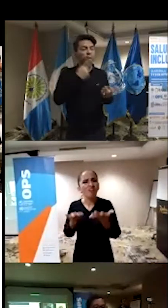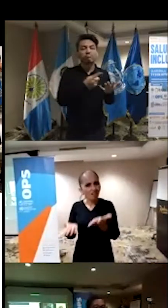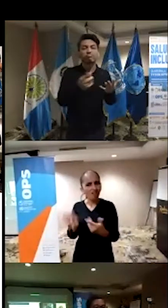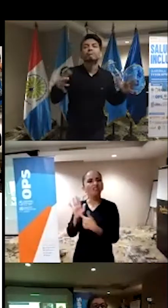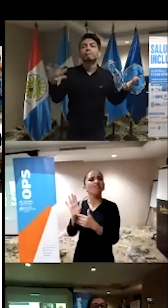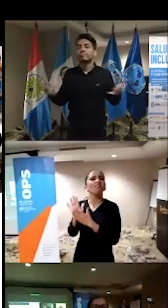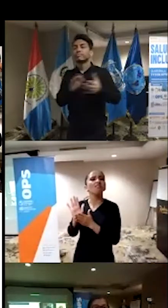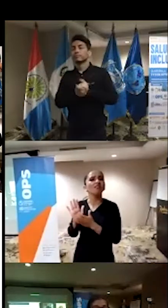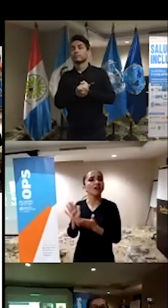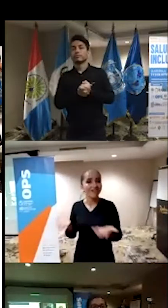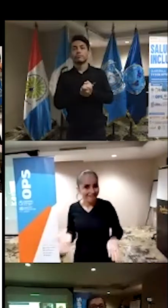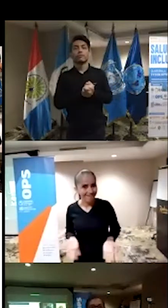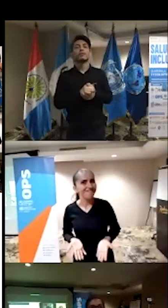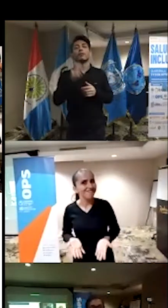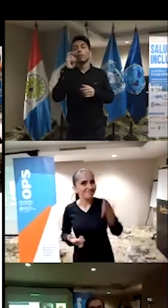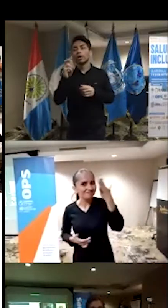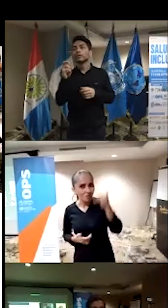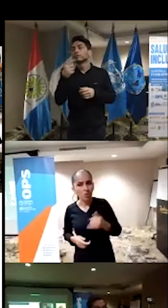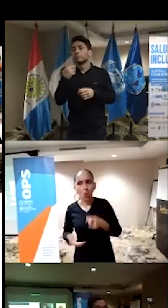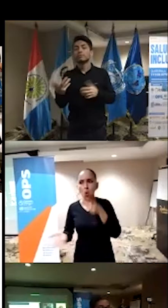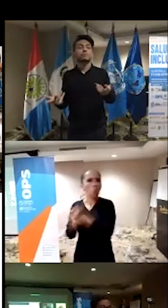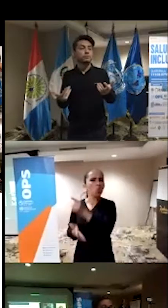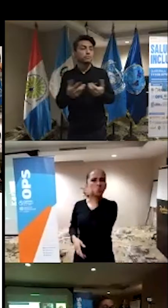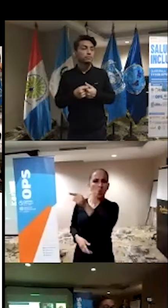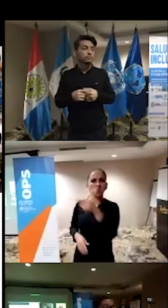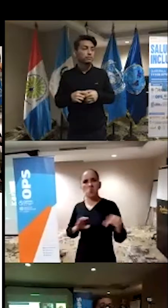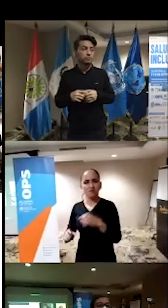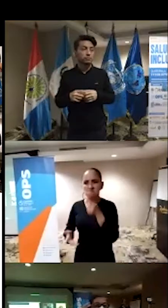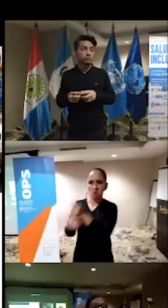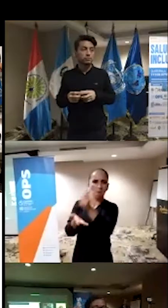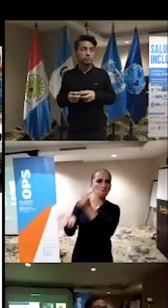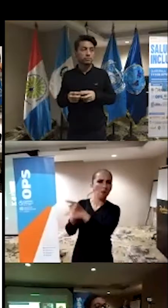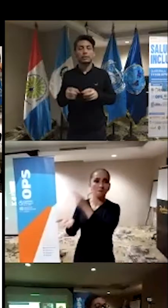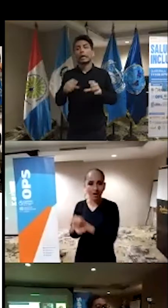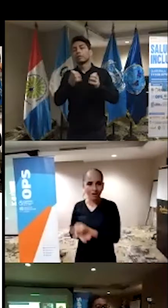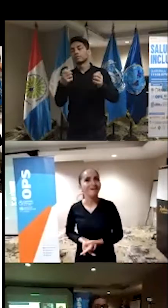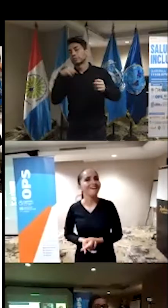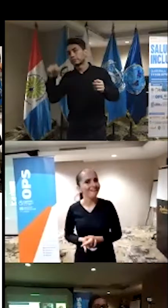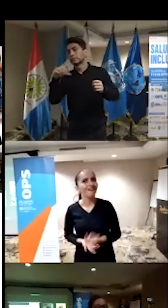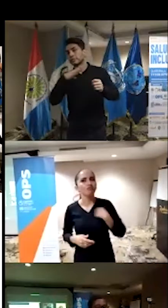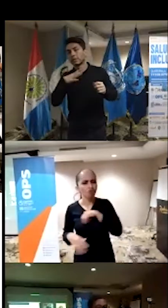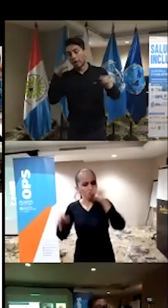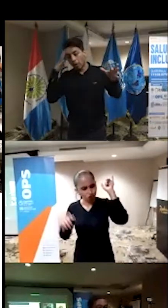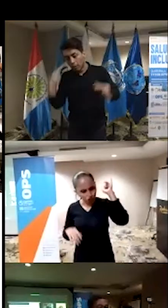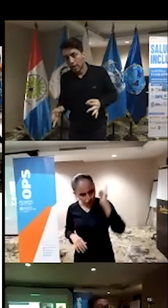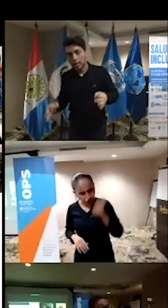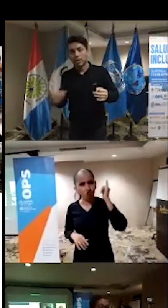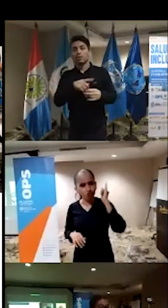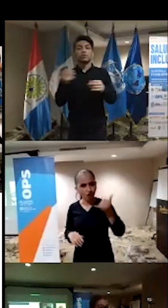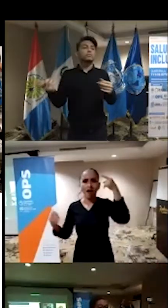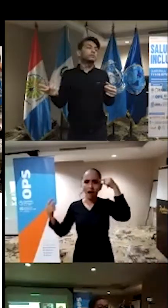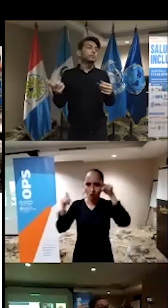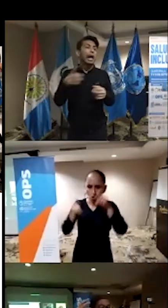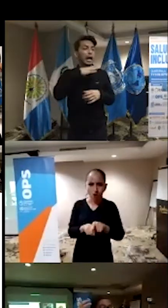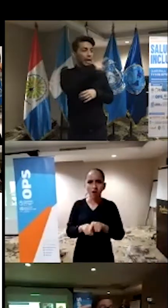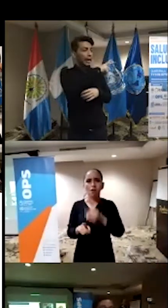ello y es por eso que nos acusan de no hacer. Entonces, sí tenemos acuerdos, 115-99,